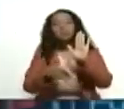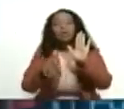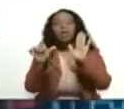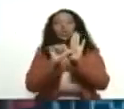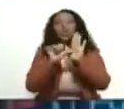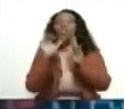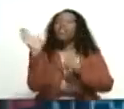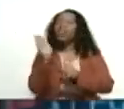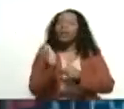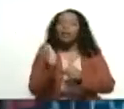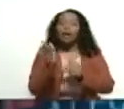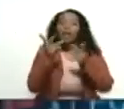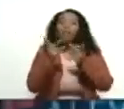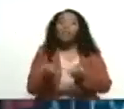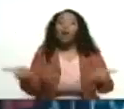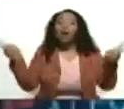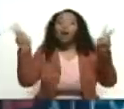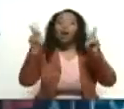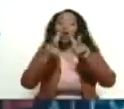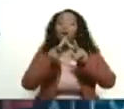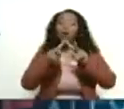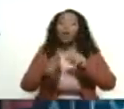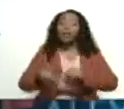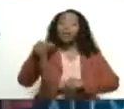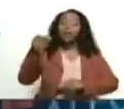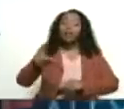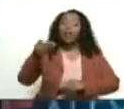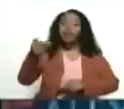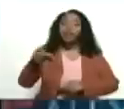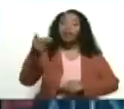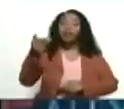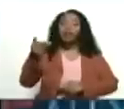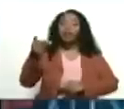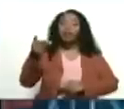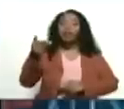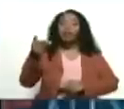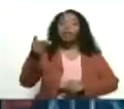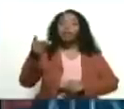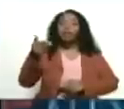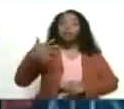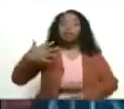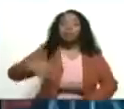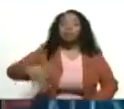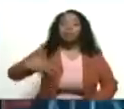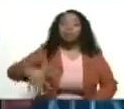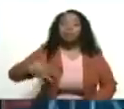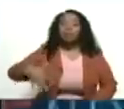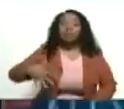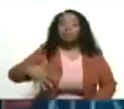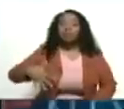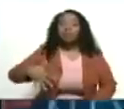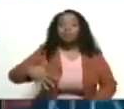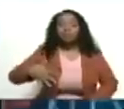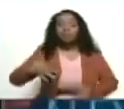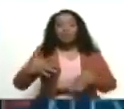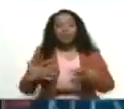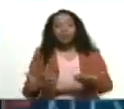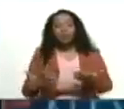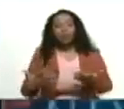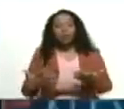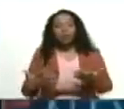un valor fundamental, poderosísimo, en el derecho, y es que